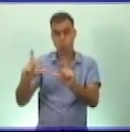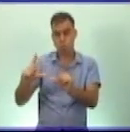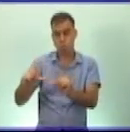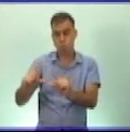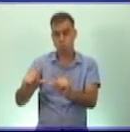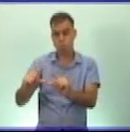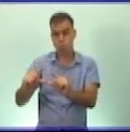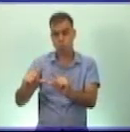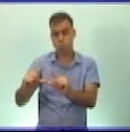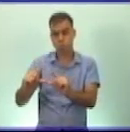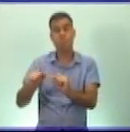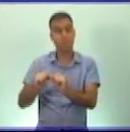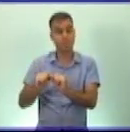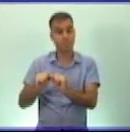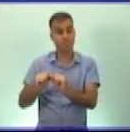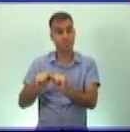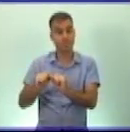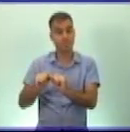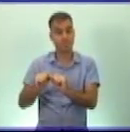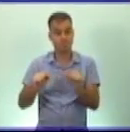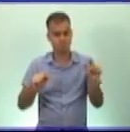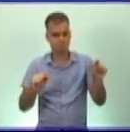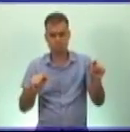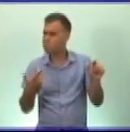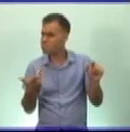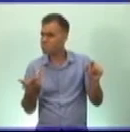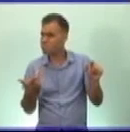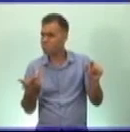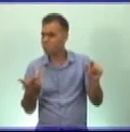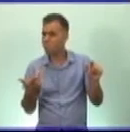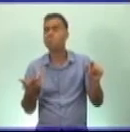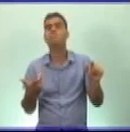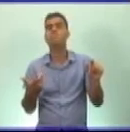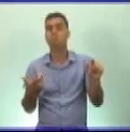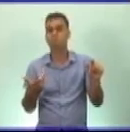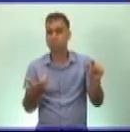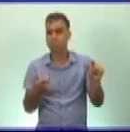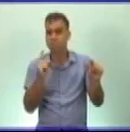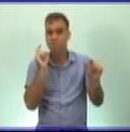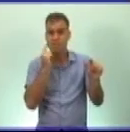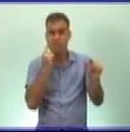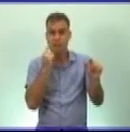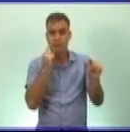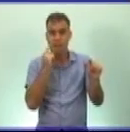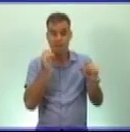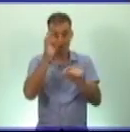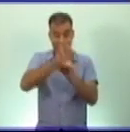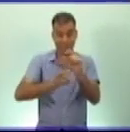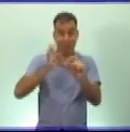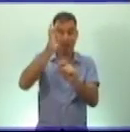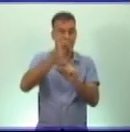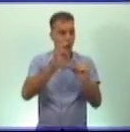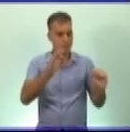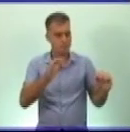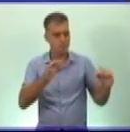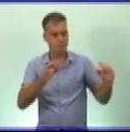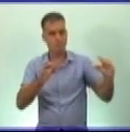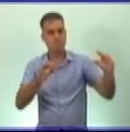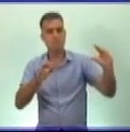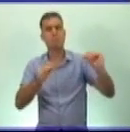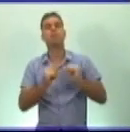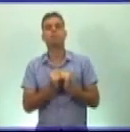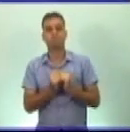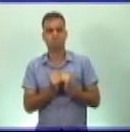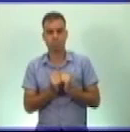del número de oxidación. Y la reducción, que se da por la ganancia de electrones y que se evidencia con